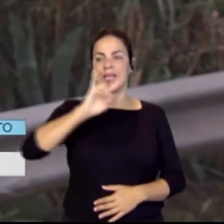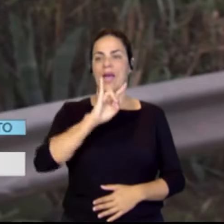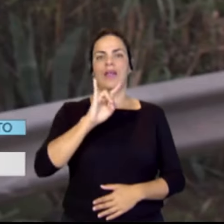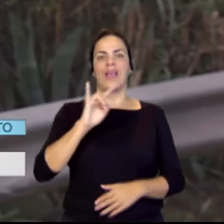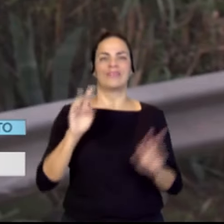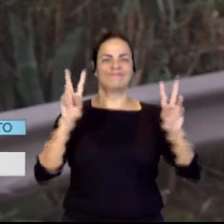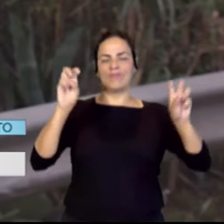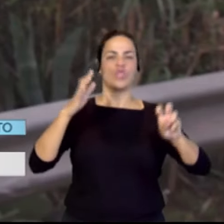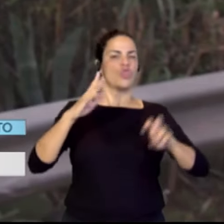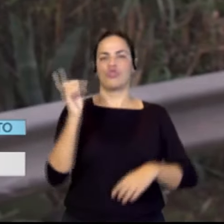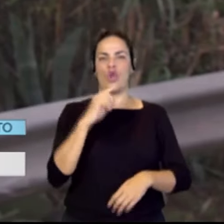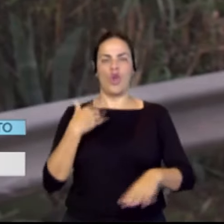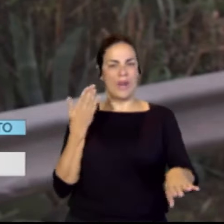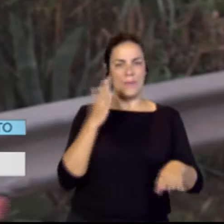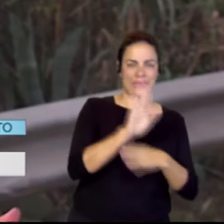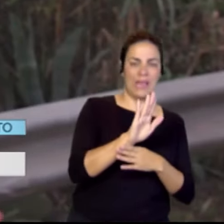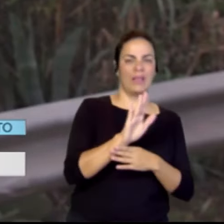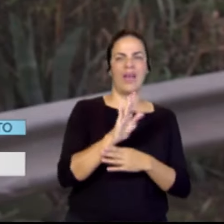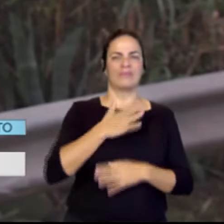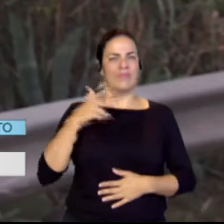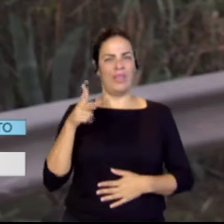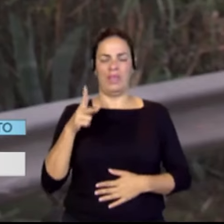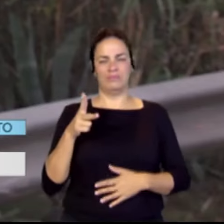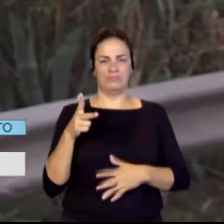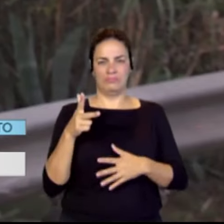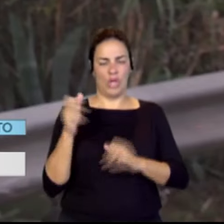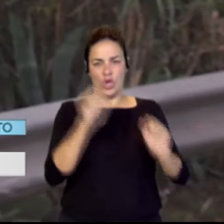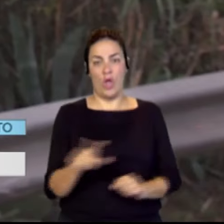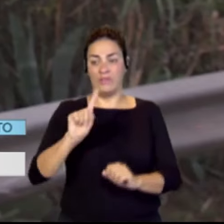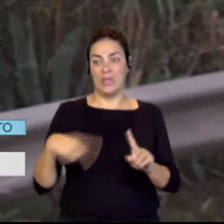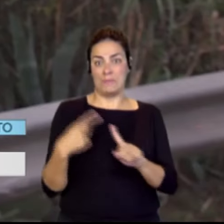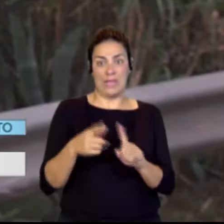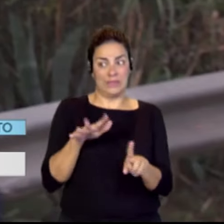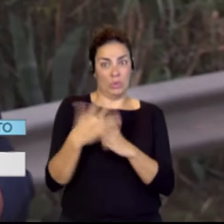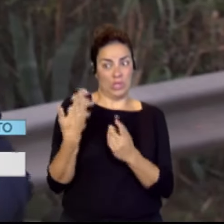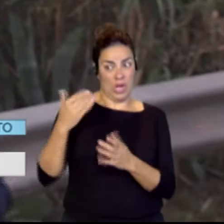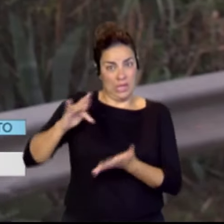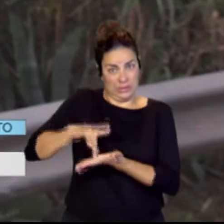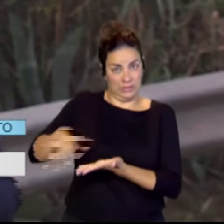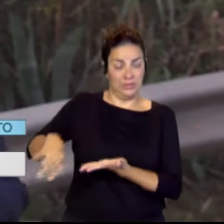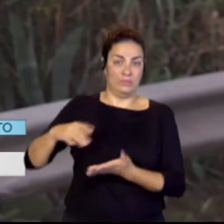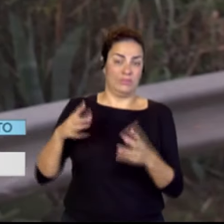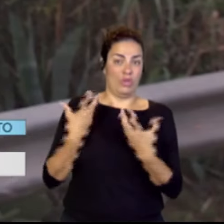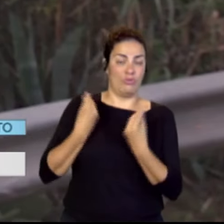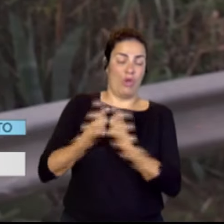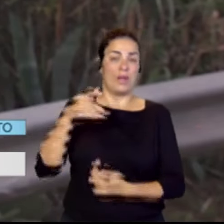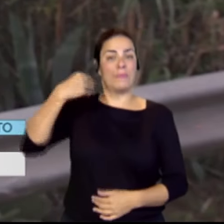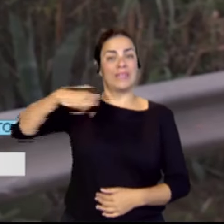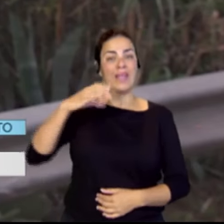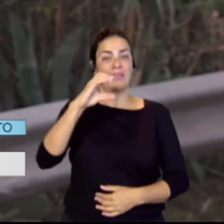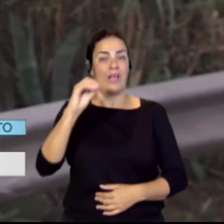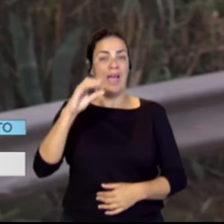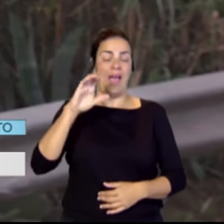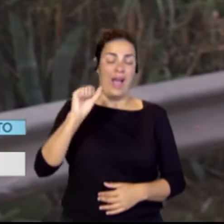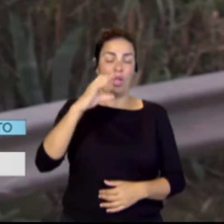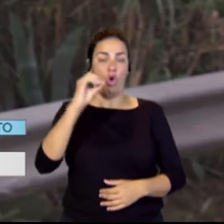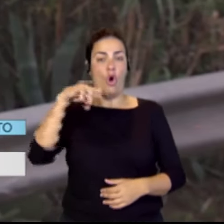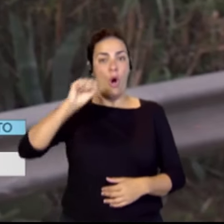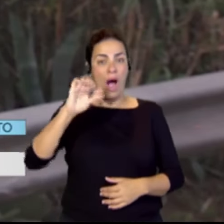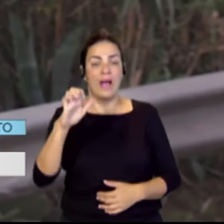defiende sus derechos y los últimos acontecimientos relacionados con el presidente de la coac han hecho que un grupo de ganaderos y